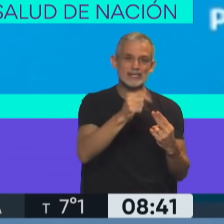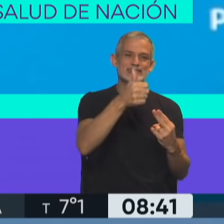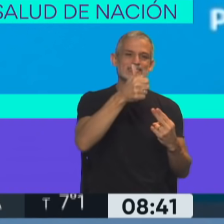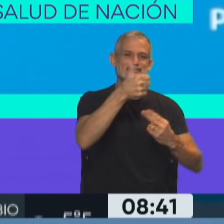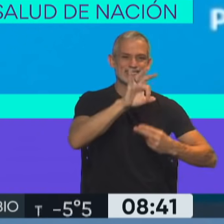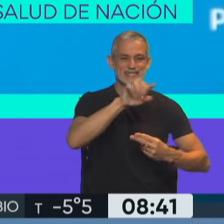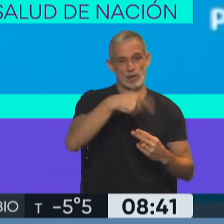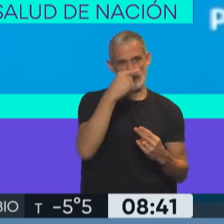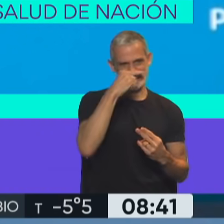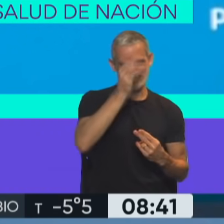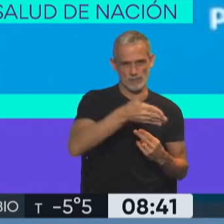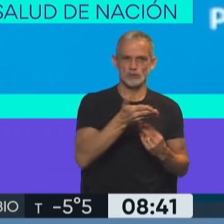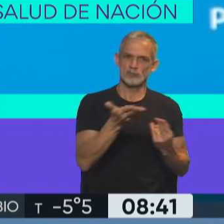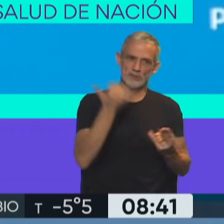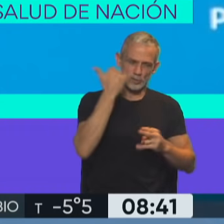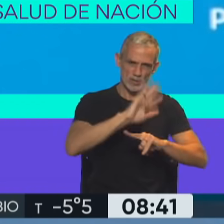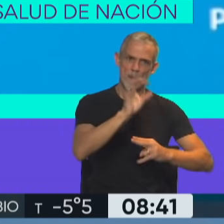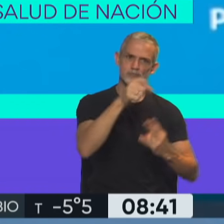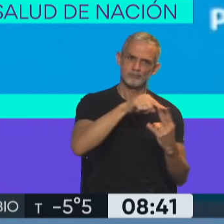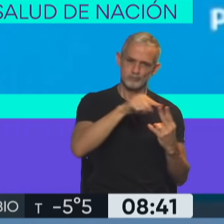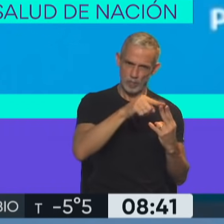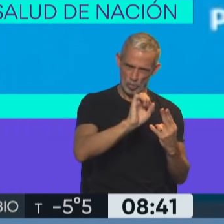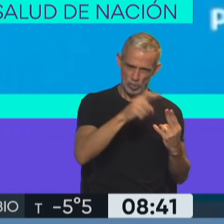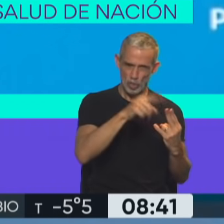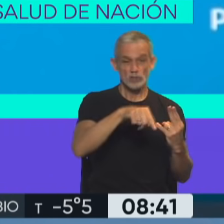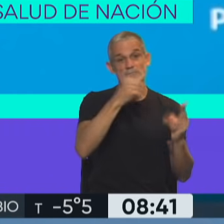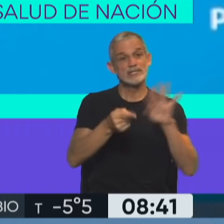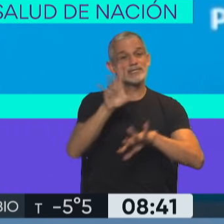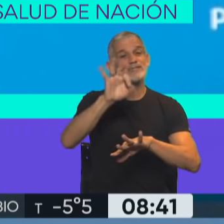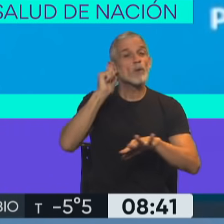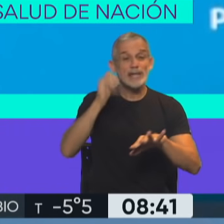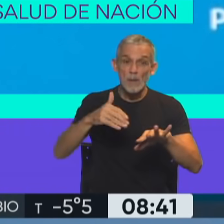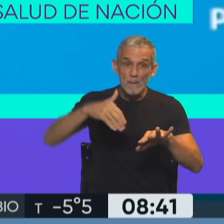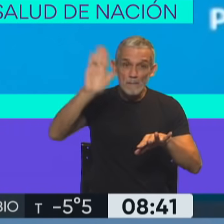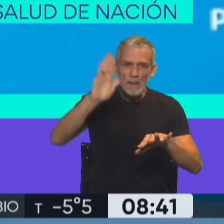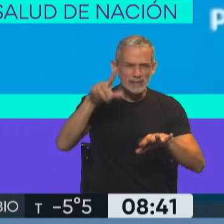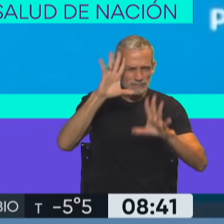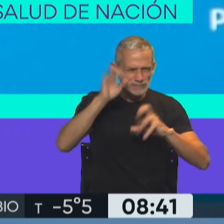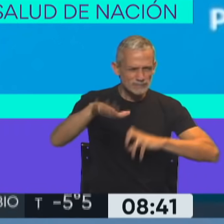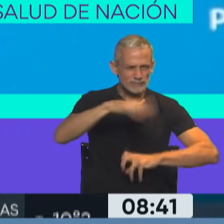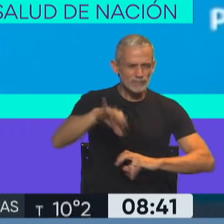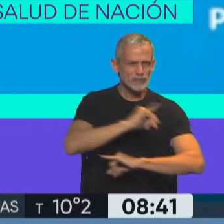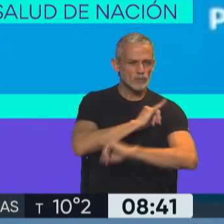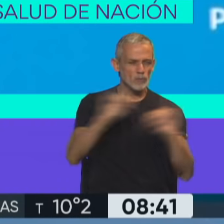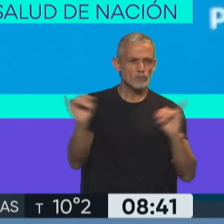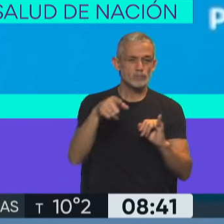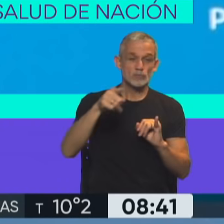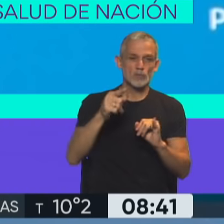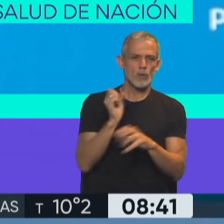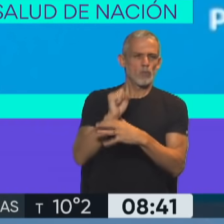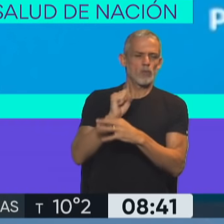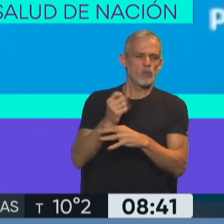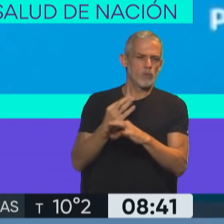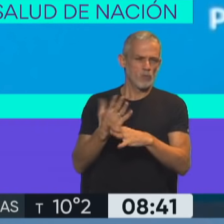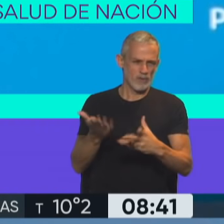60.7% de la población mayor de 18 años tiene su esquema completo, y los mayores de 50, acuérdense que nosotros habíamos hablado con los expertos y